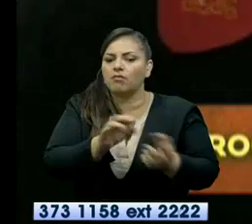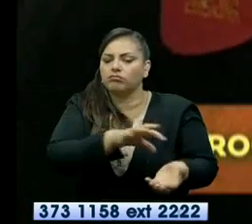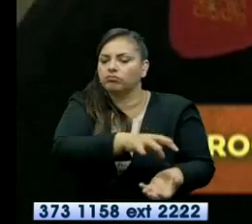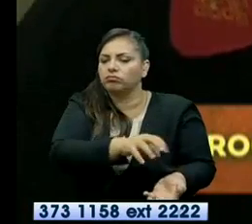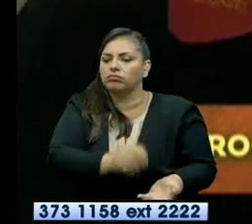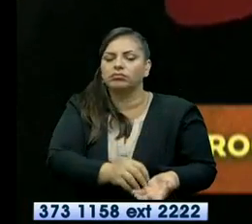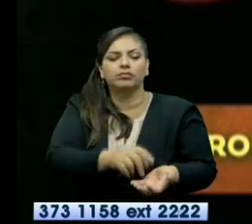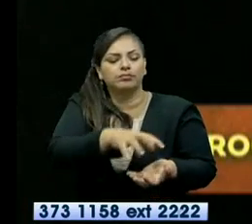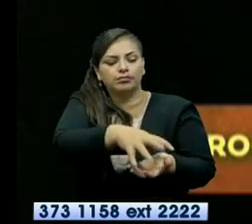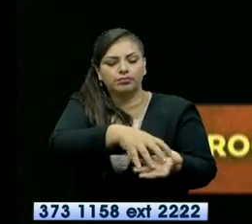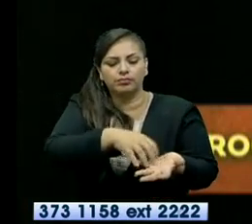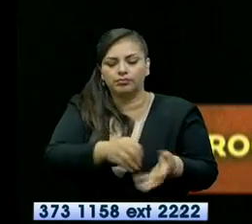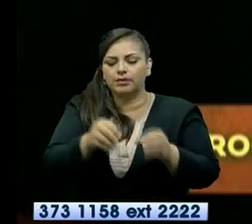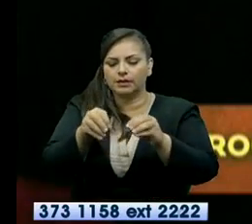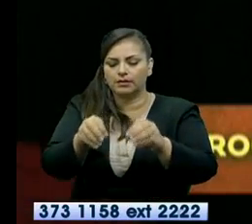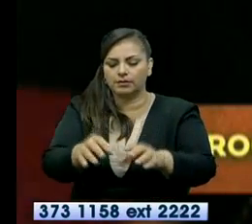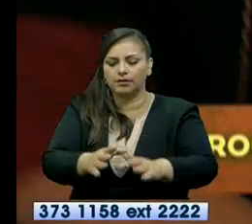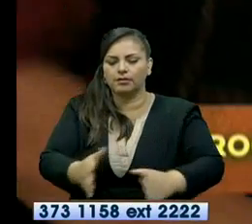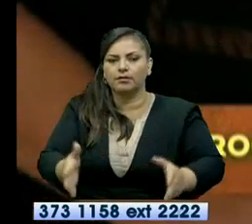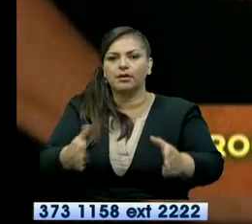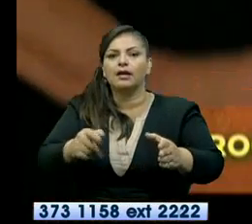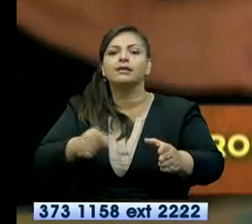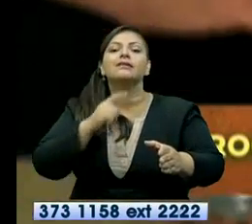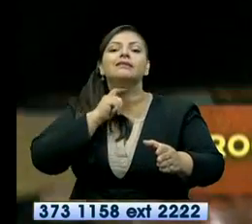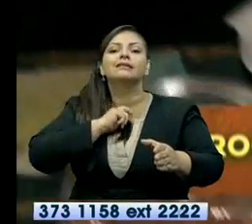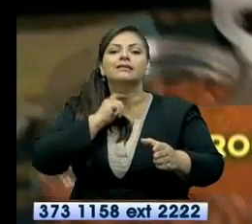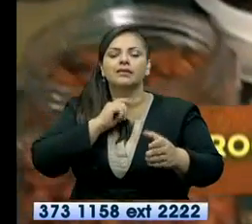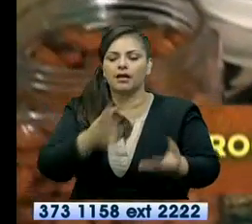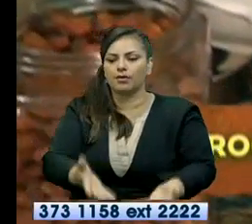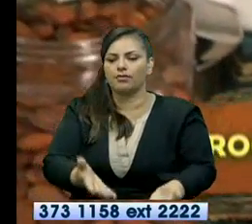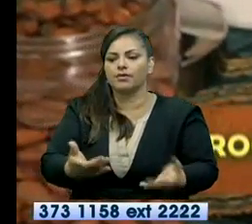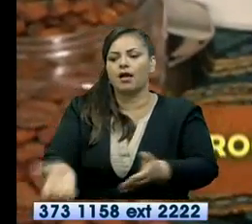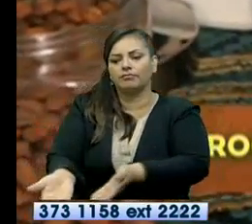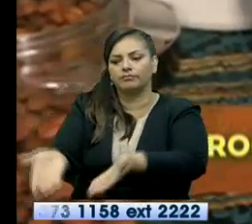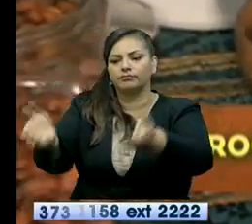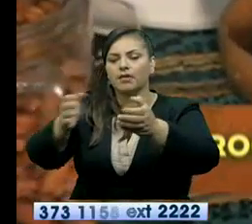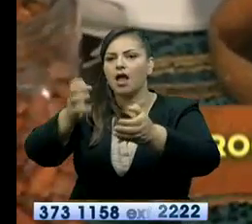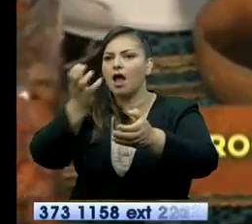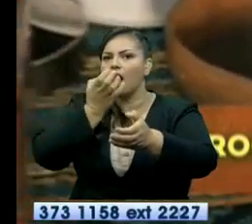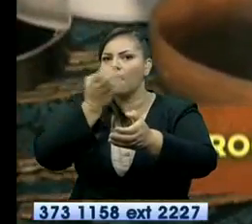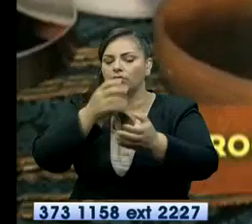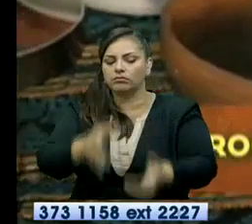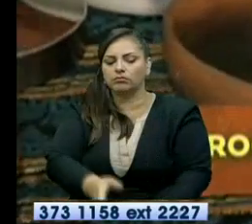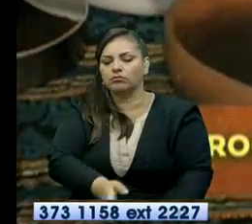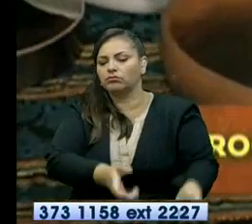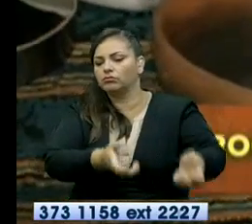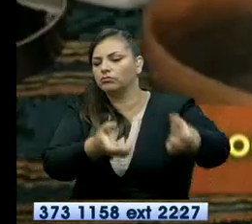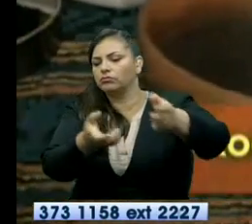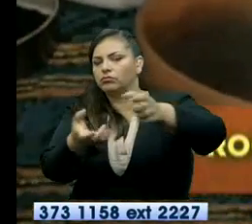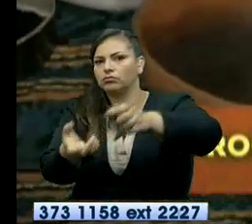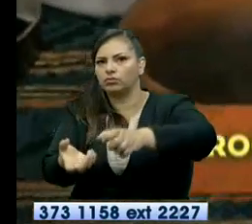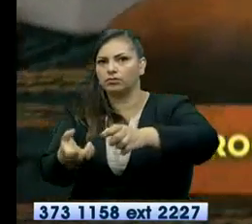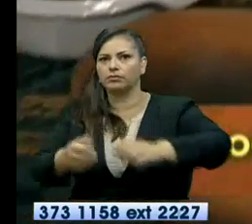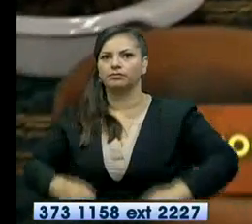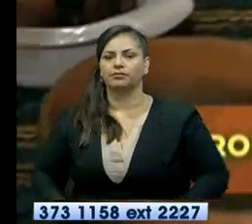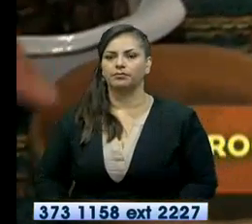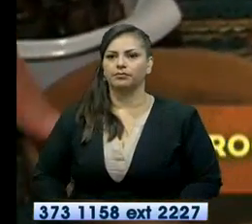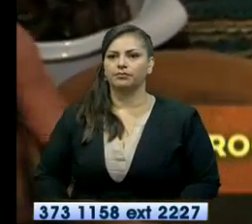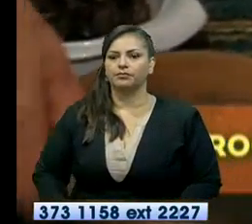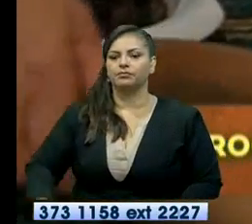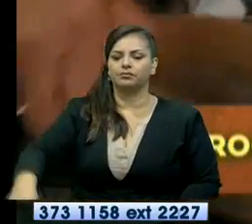estamos con el tostado ya está listo y entonces es simplemente lo que hacemos es